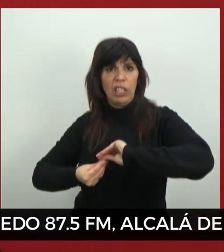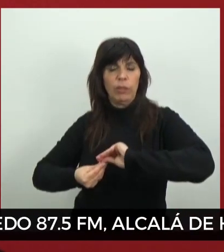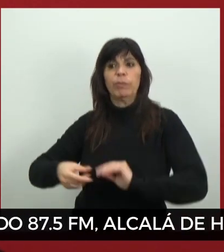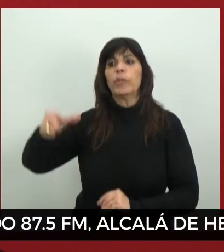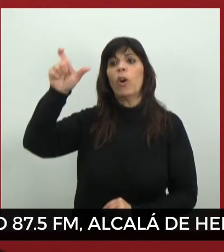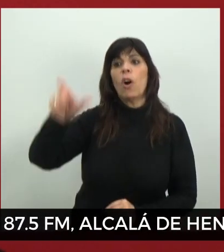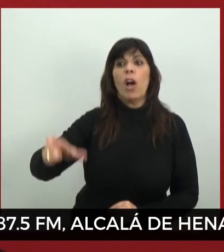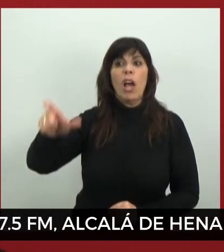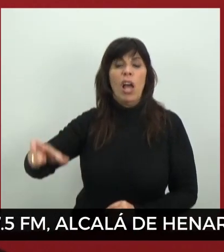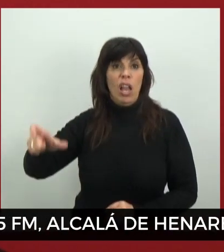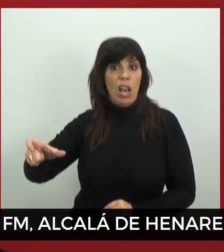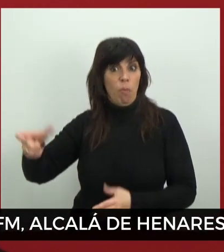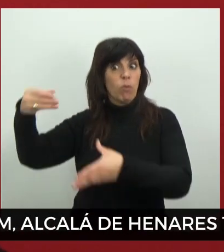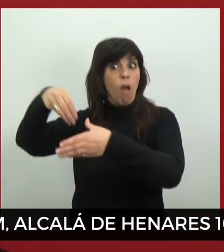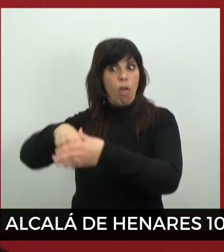persona.